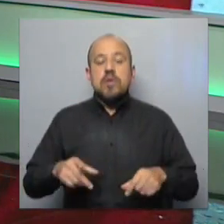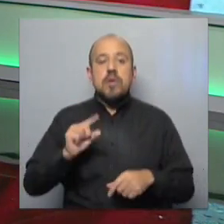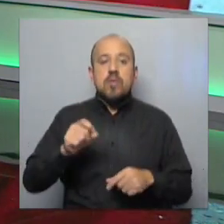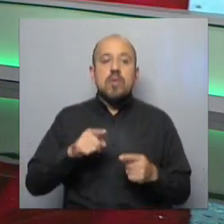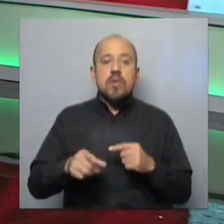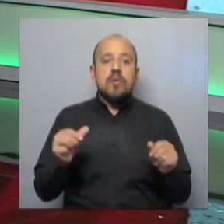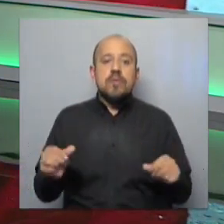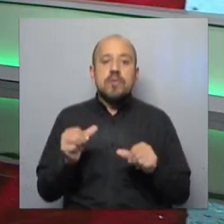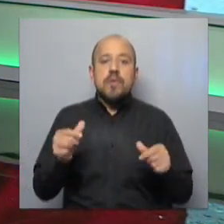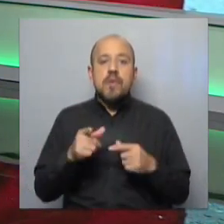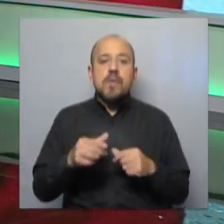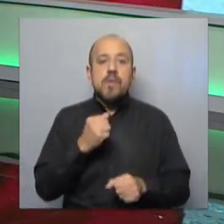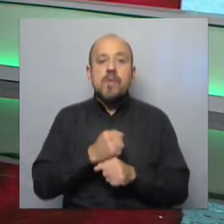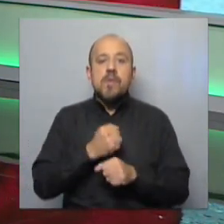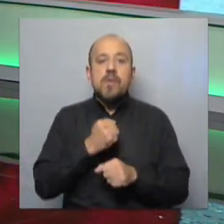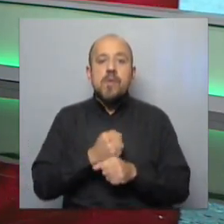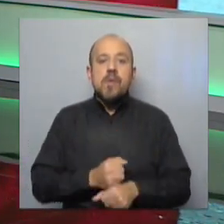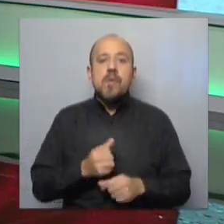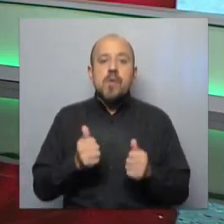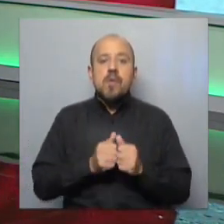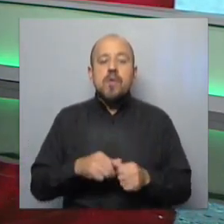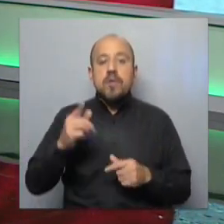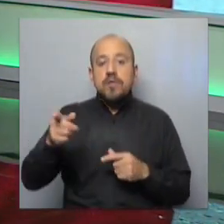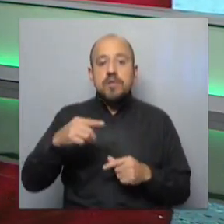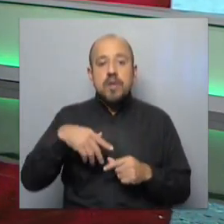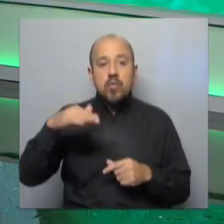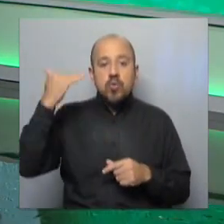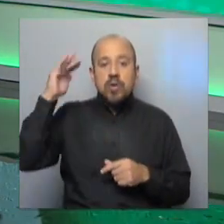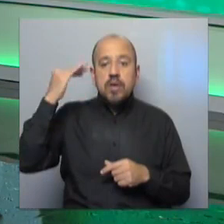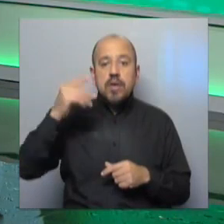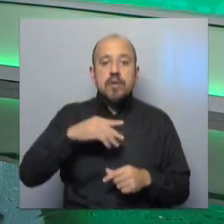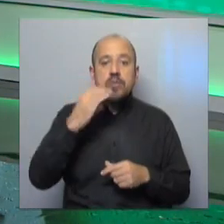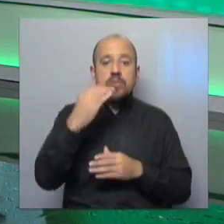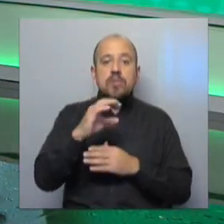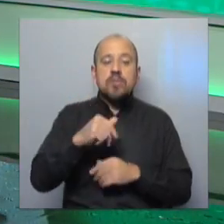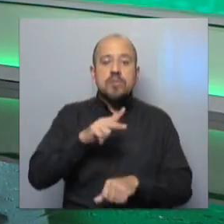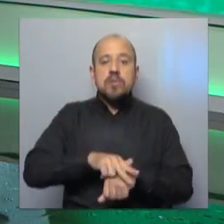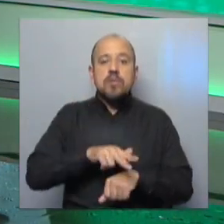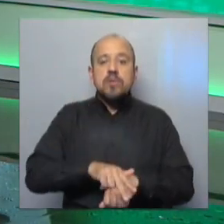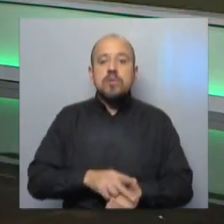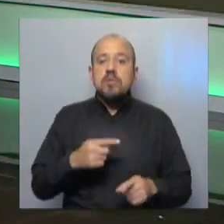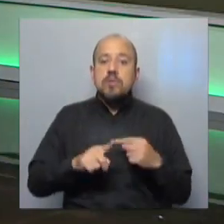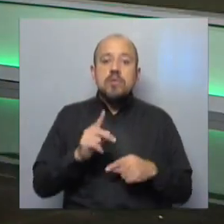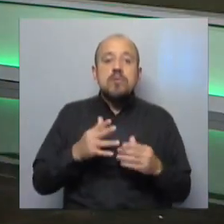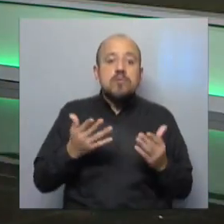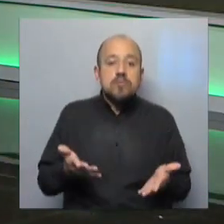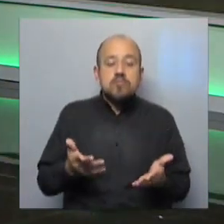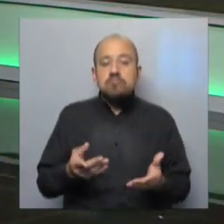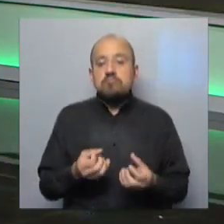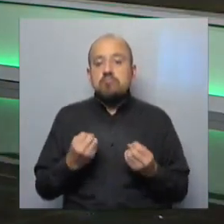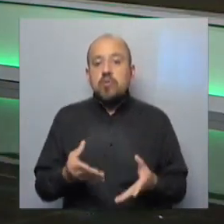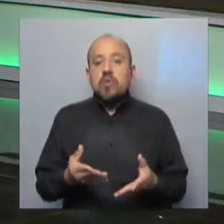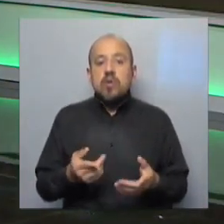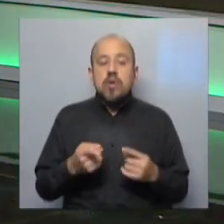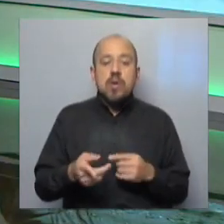esto se hizo en un trabajo conjunto de las autoridades colombianas y paraguayas pero ninguno hizo trascender todavía los motivos que